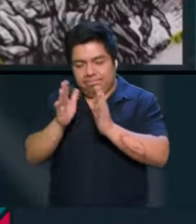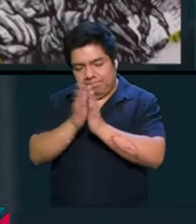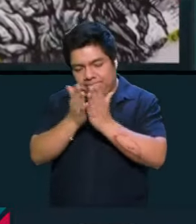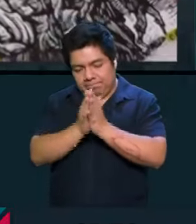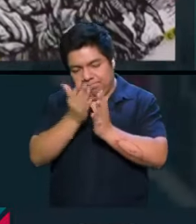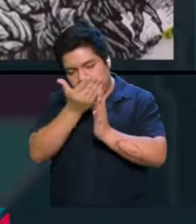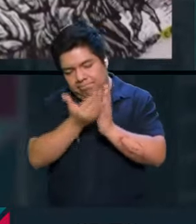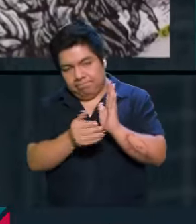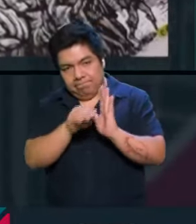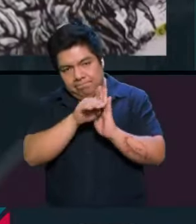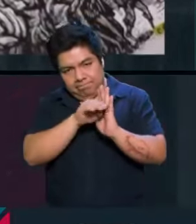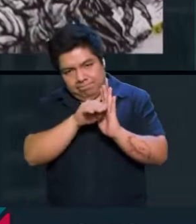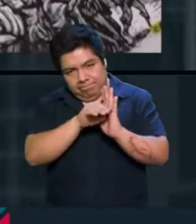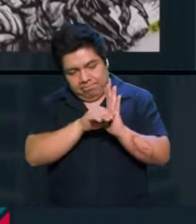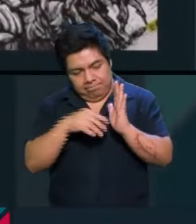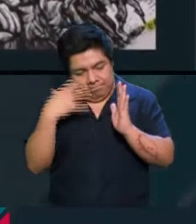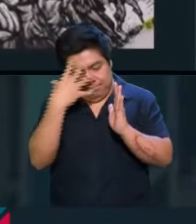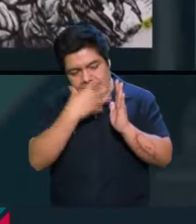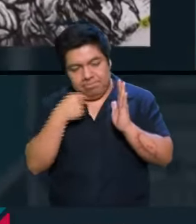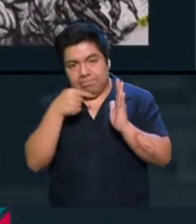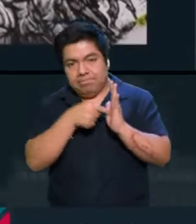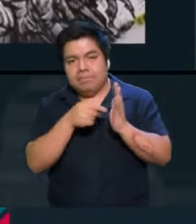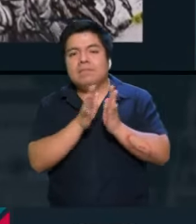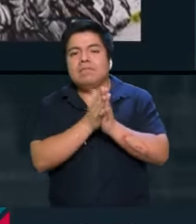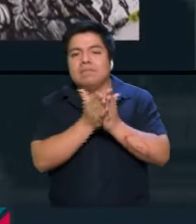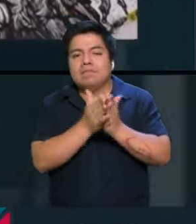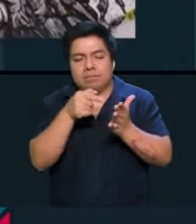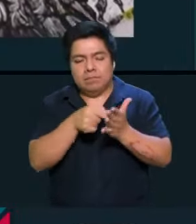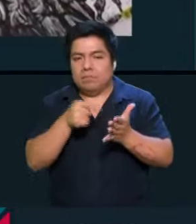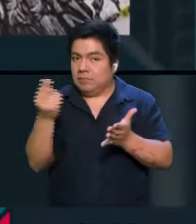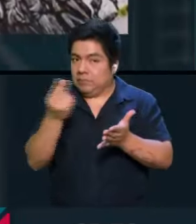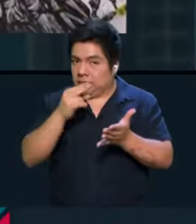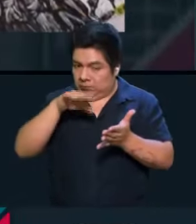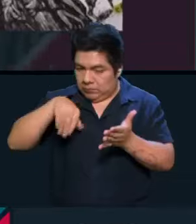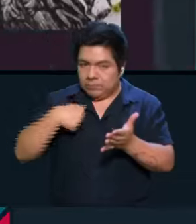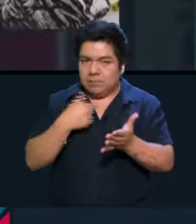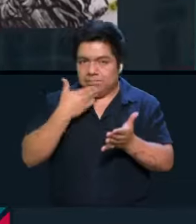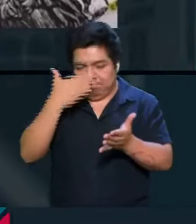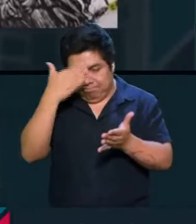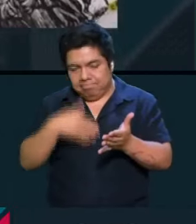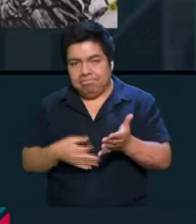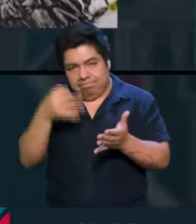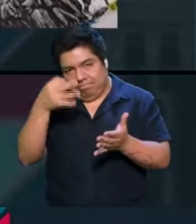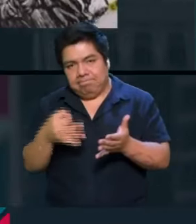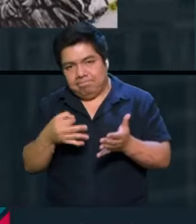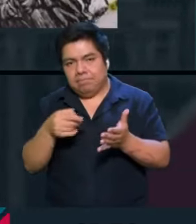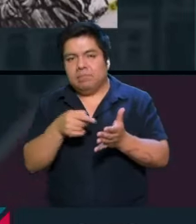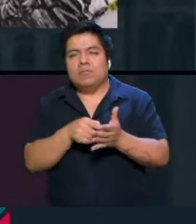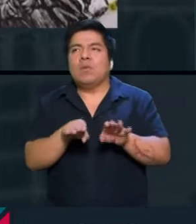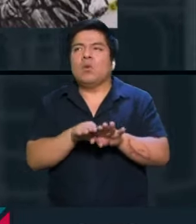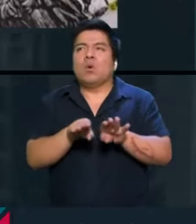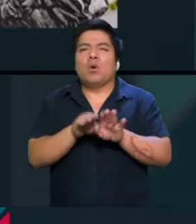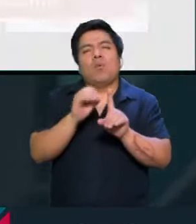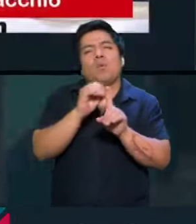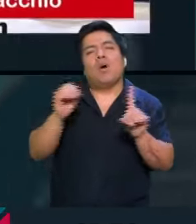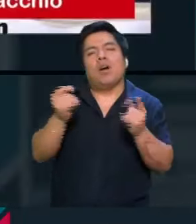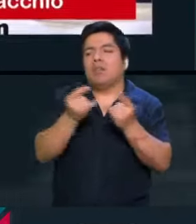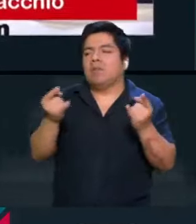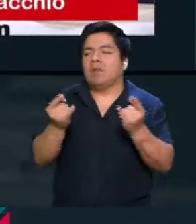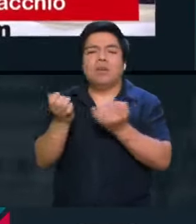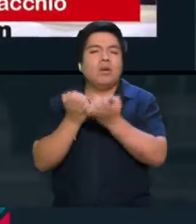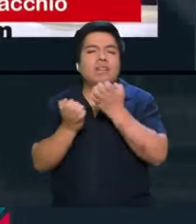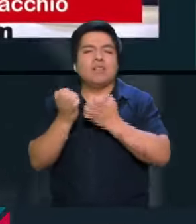que incluye este maravilloso libro, un libro de colección, es, mira, no es una crónica, no es un